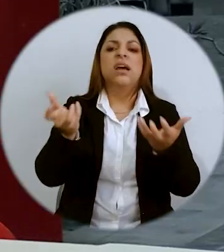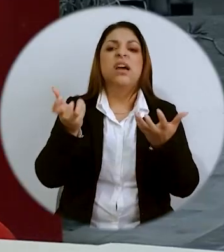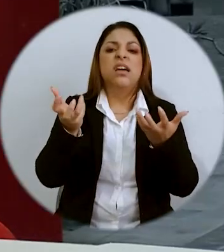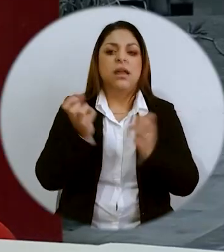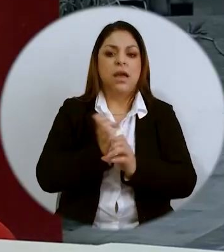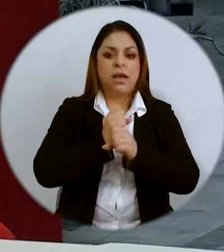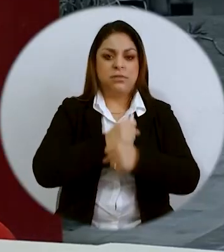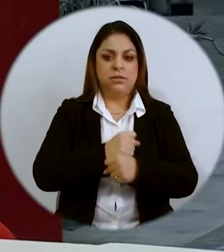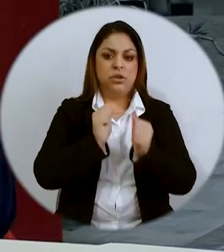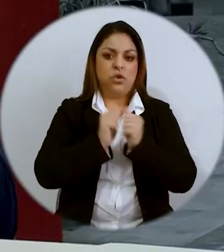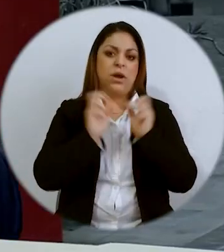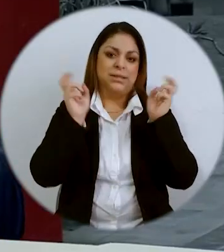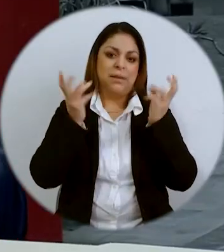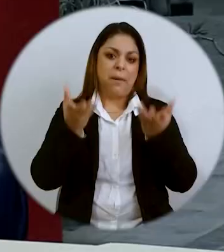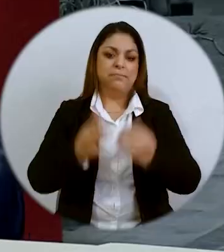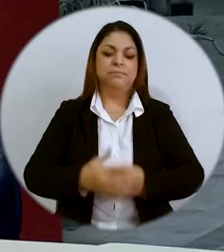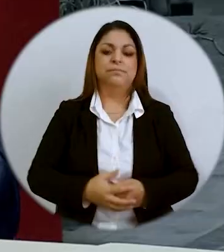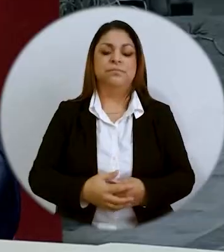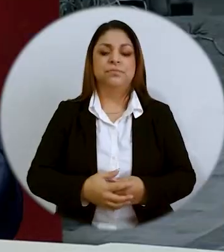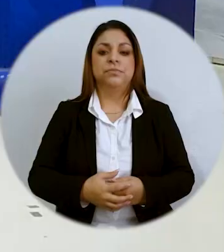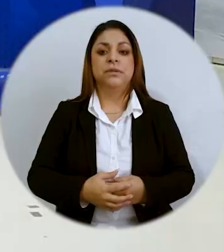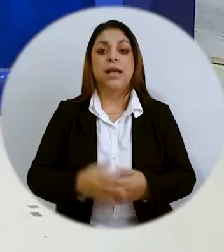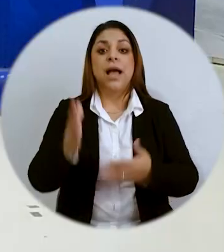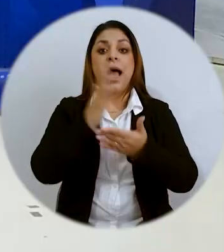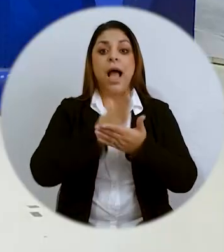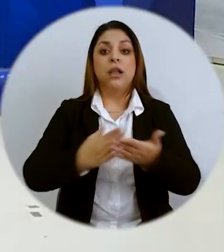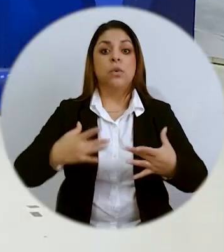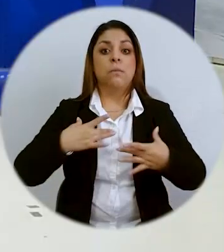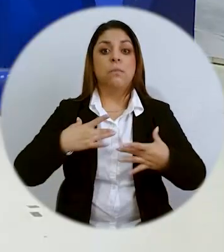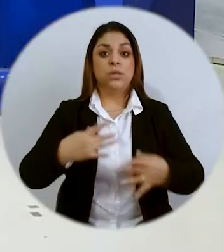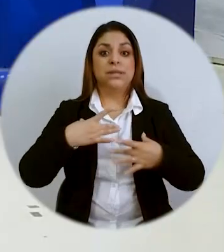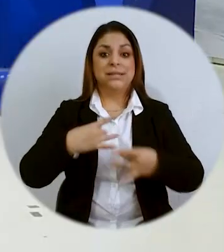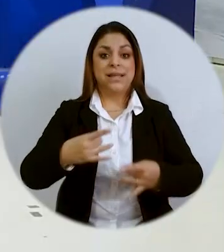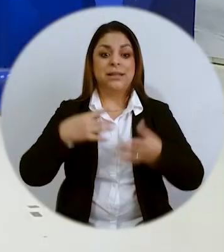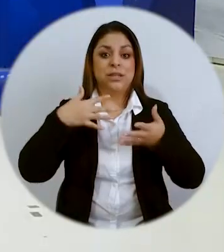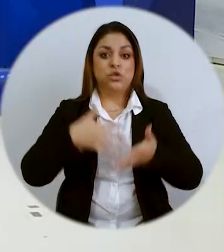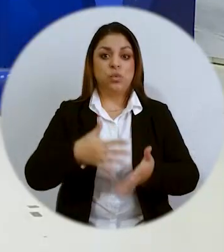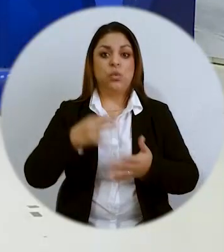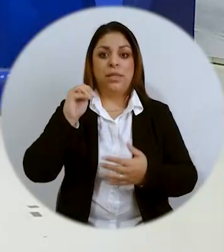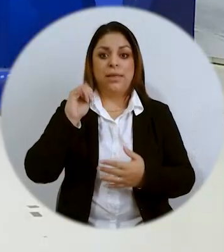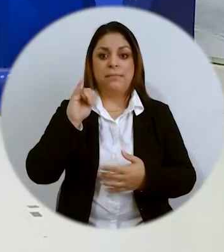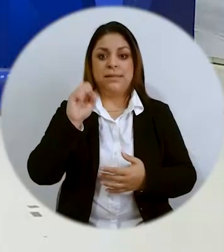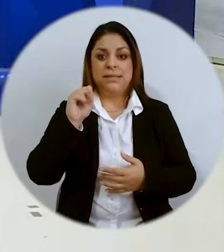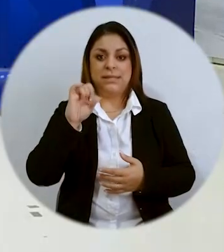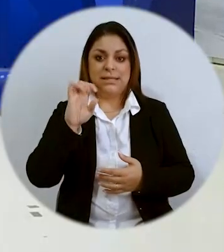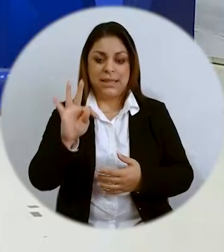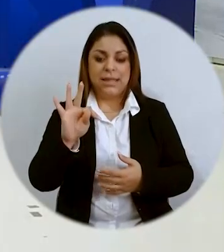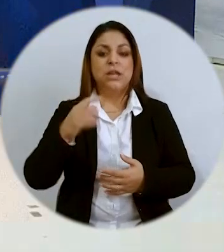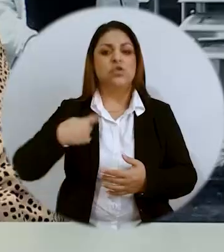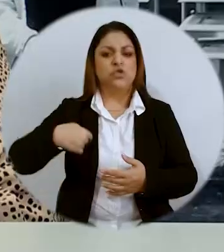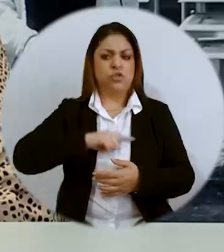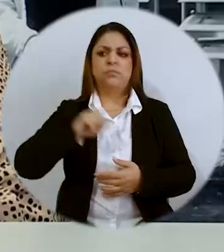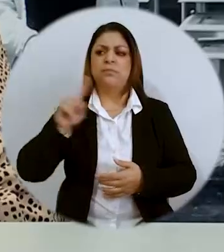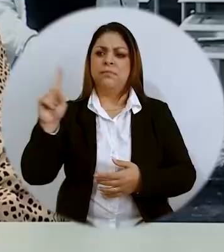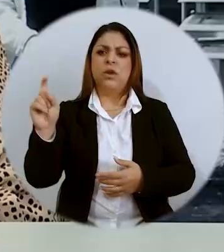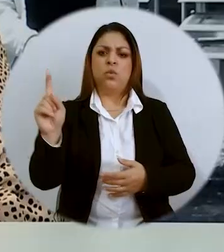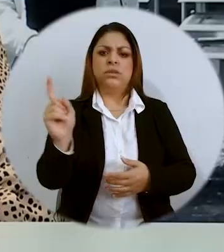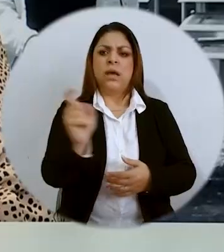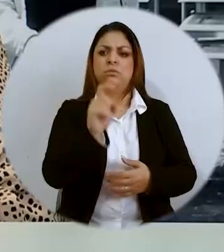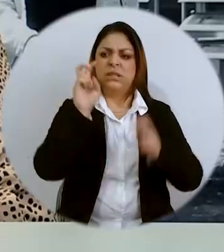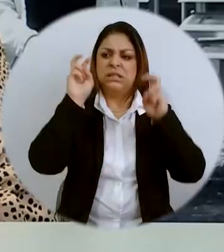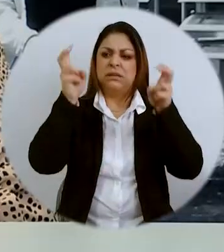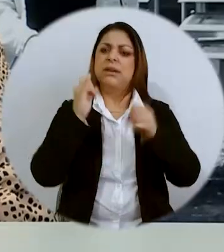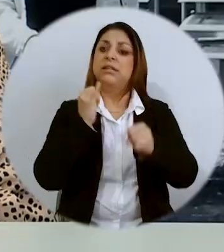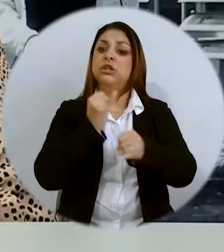que quieren hacer con este tema? Una de las cosas interesantes del estudio MISIT es que preguntamos sobre